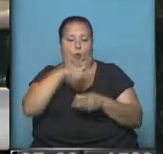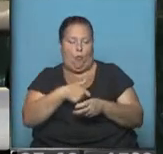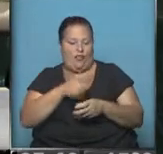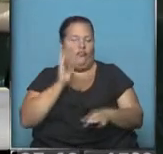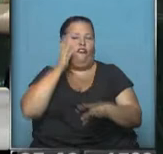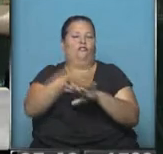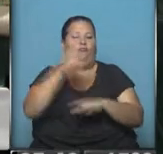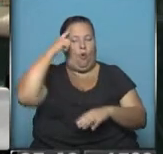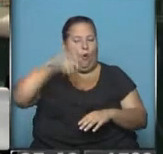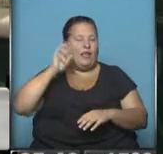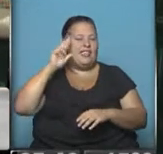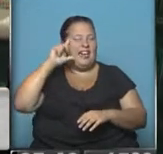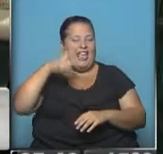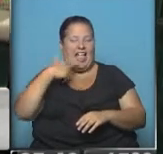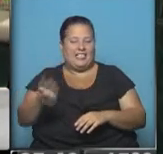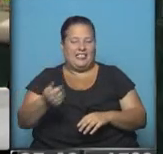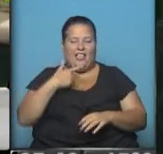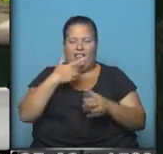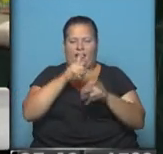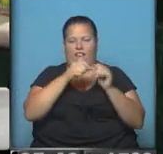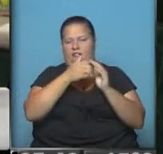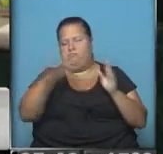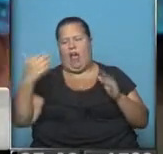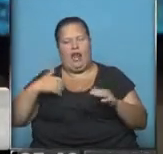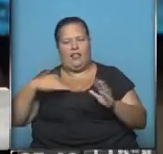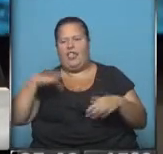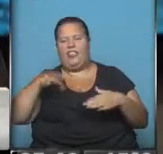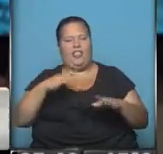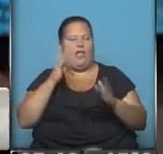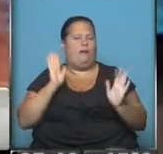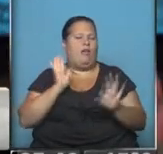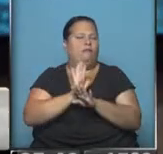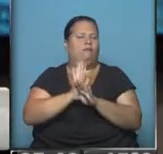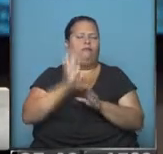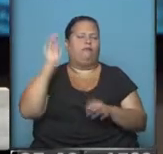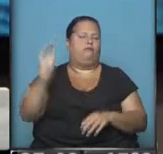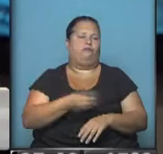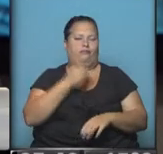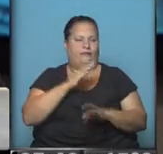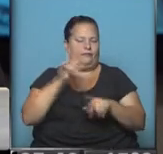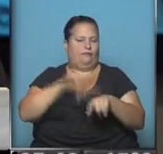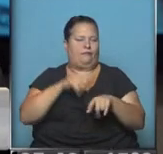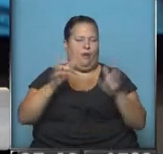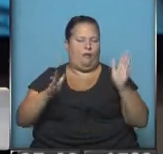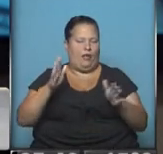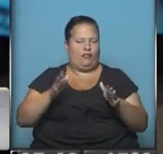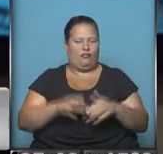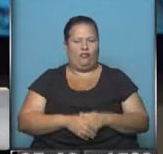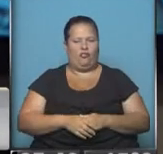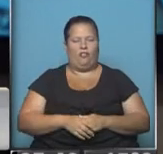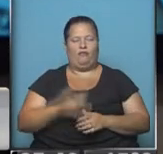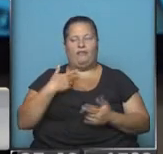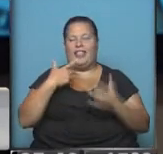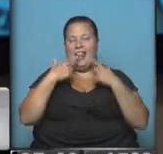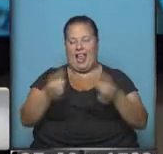presentaron ante ojos grises dijeron se le pasaron los plazos a argentina hay que darla por por perdida esta instancia de apelación